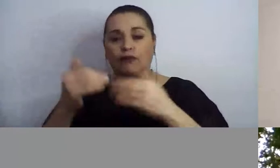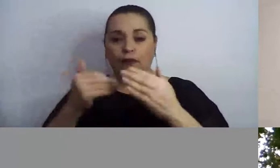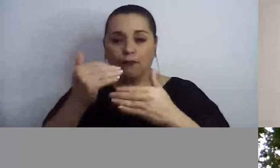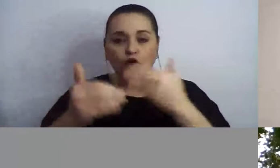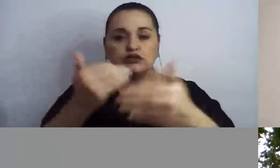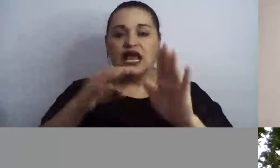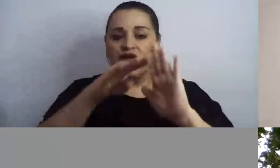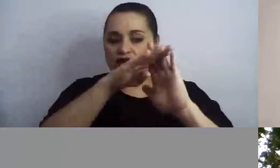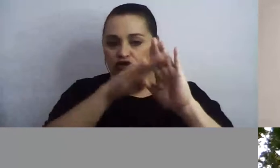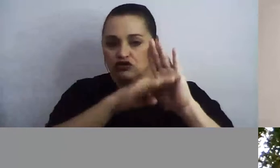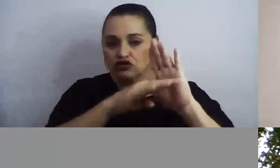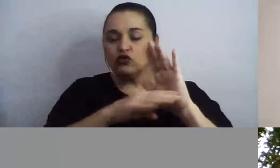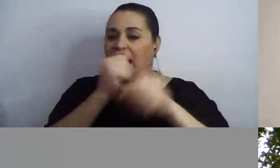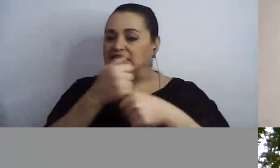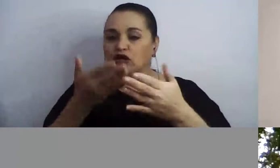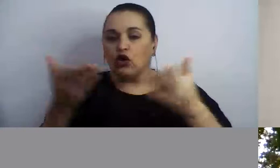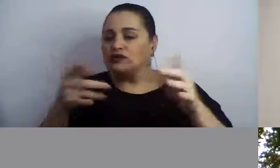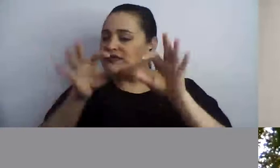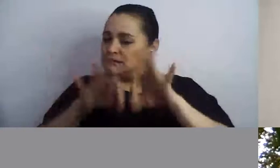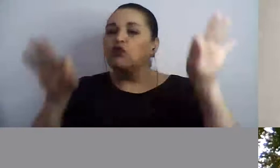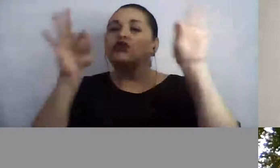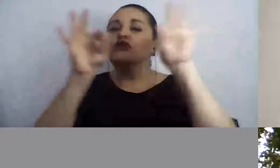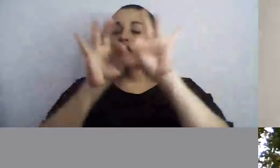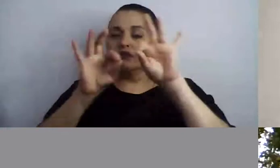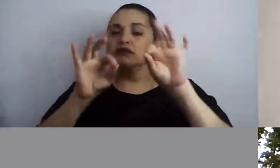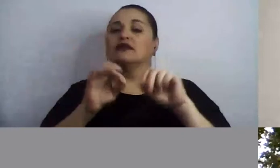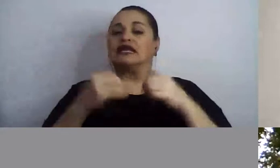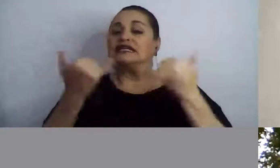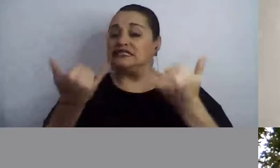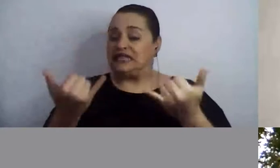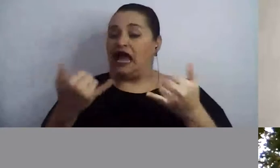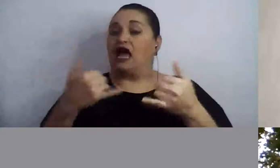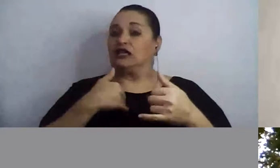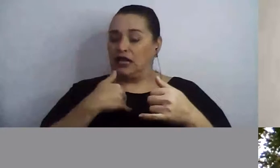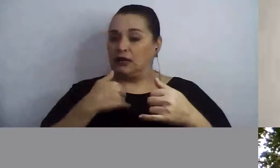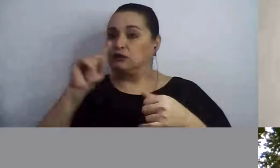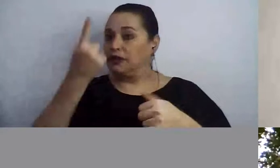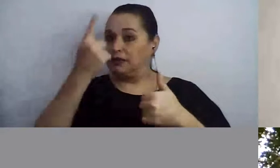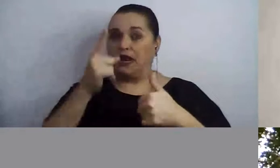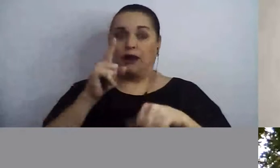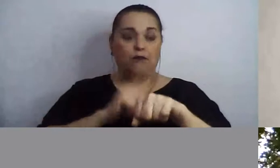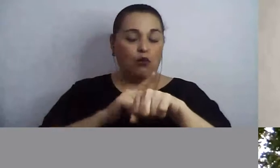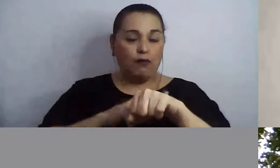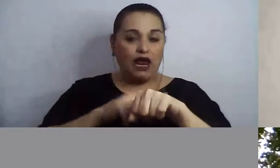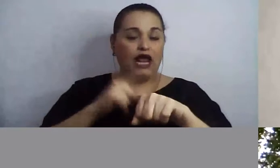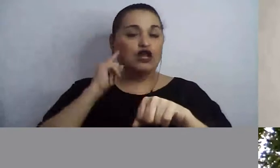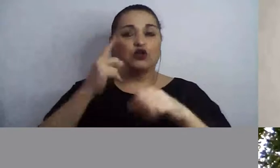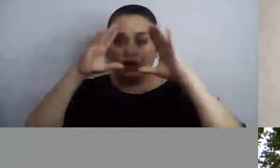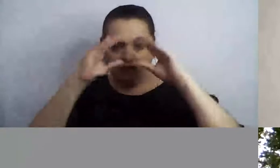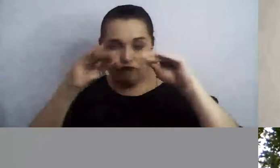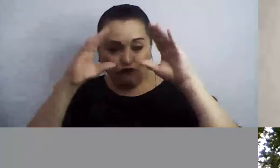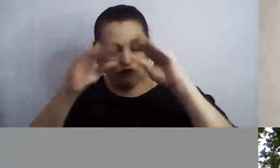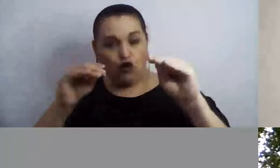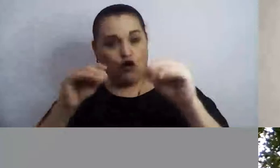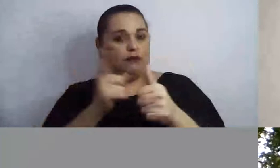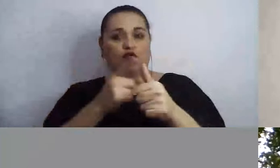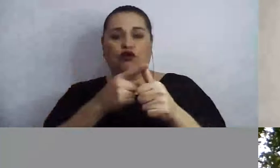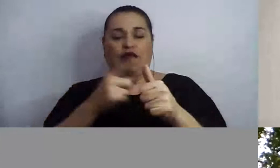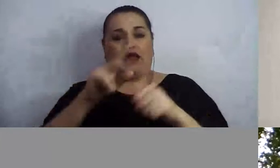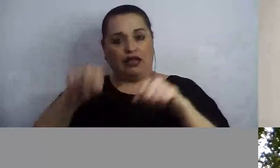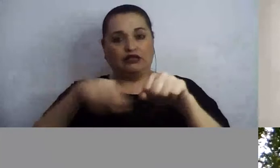de hacer las cosas creemos que es relevante ya conseguimos en un primer momento un primer informe de priorización nacional seguidamente